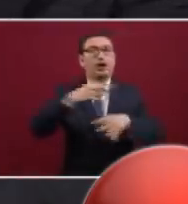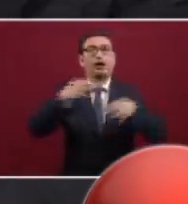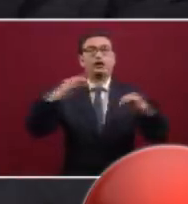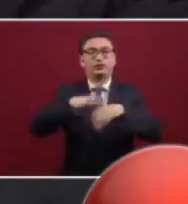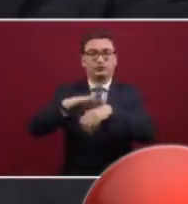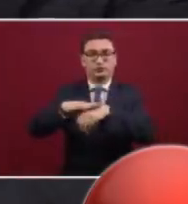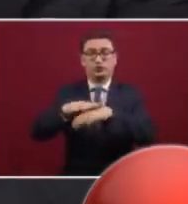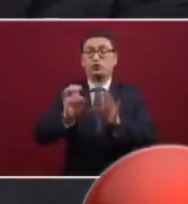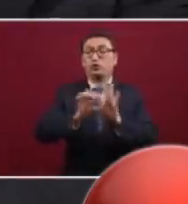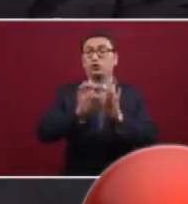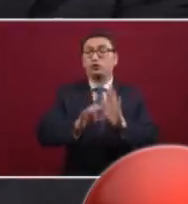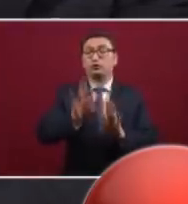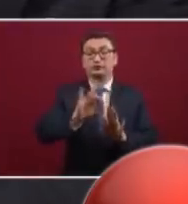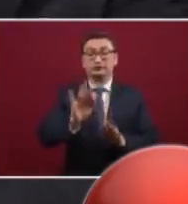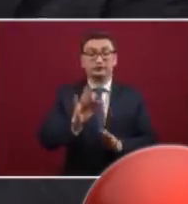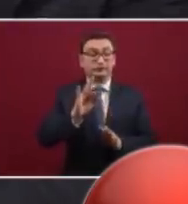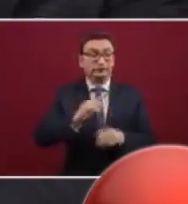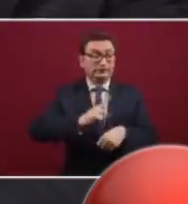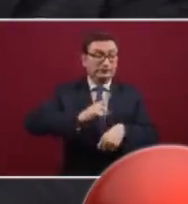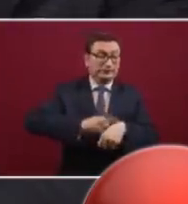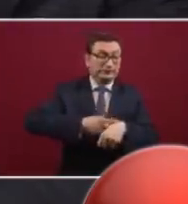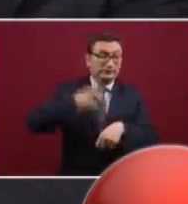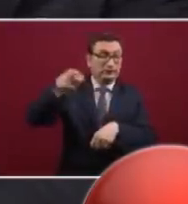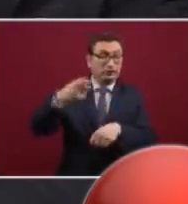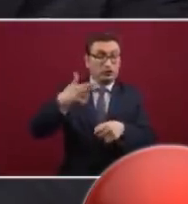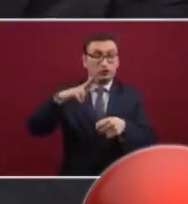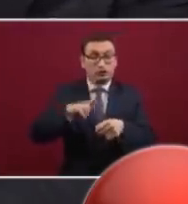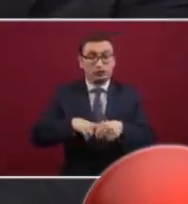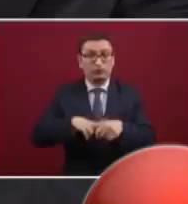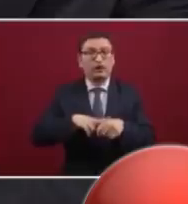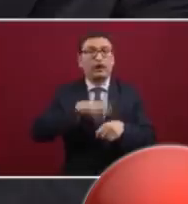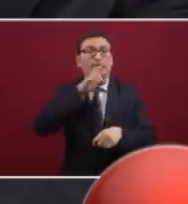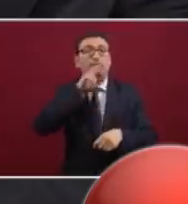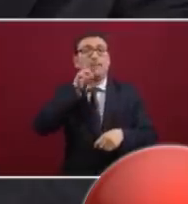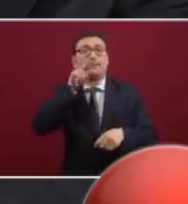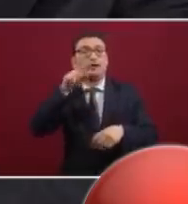un enfermo estaba en el hospital pero que ya estaba mejor.